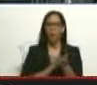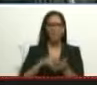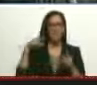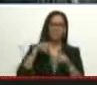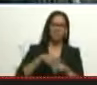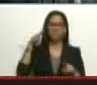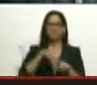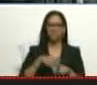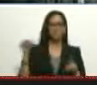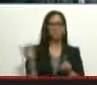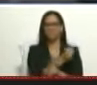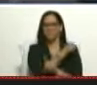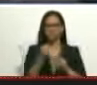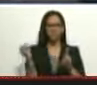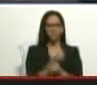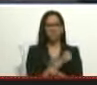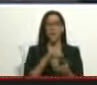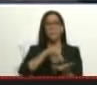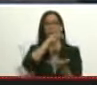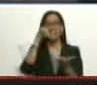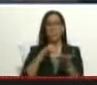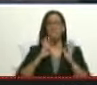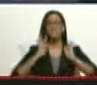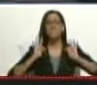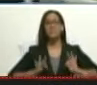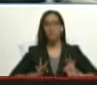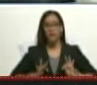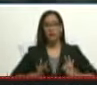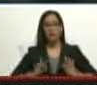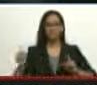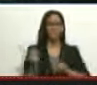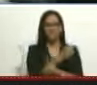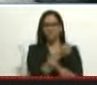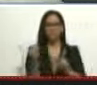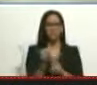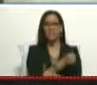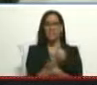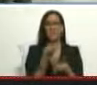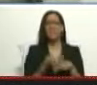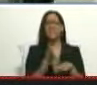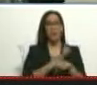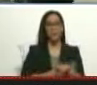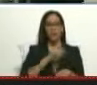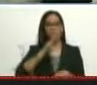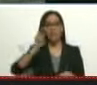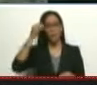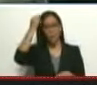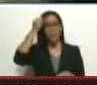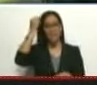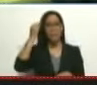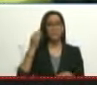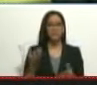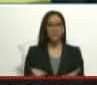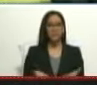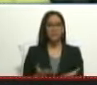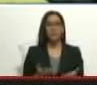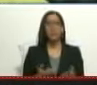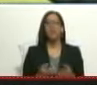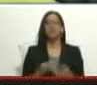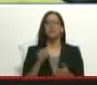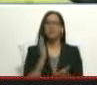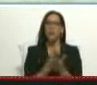la tortura en Miami, la tortura física, de las peores que ustedes pueden imaginarse, siempre